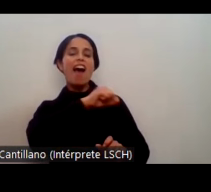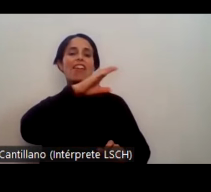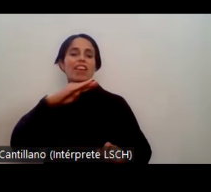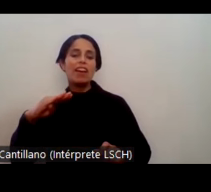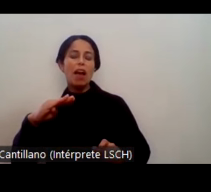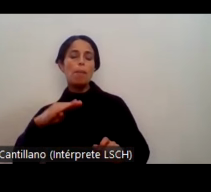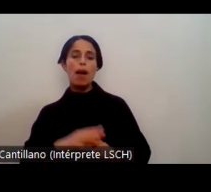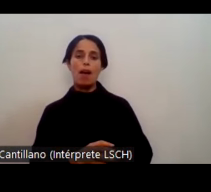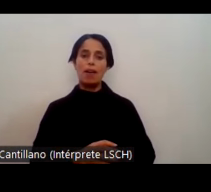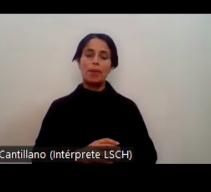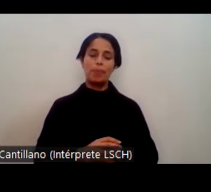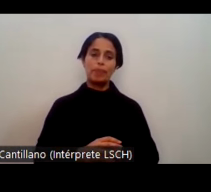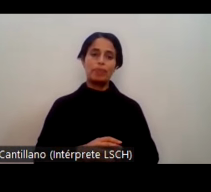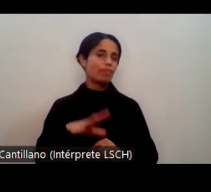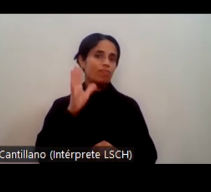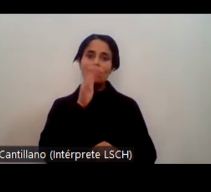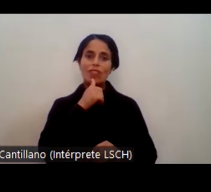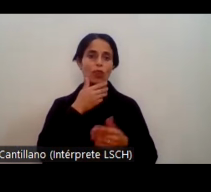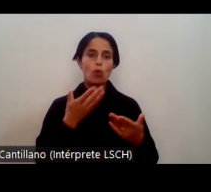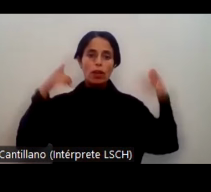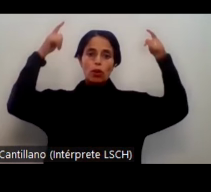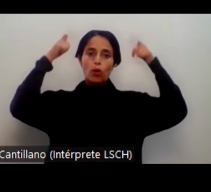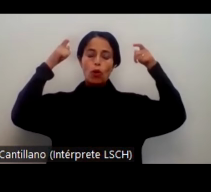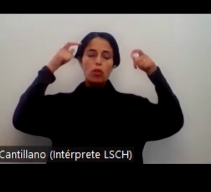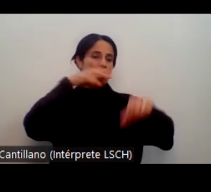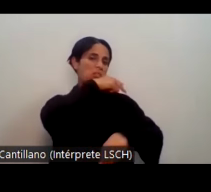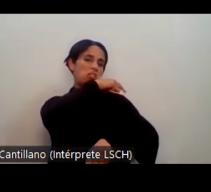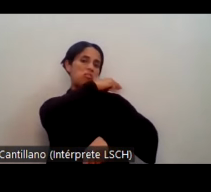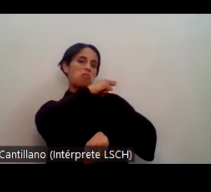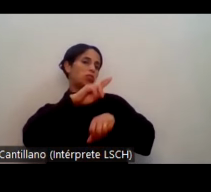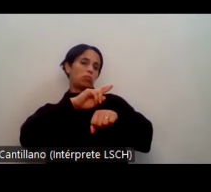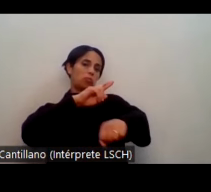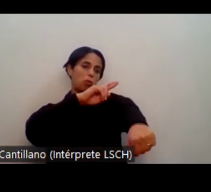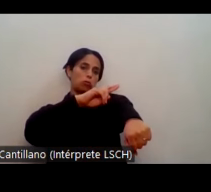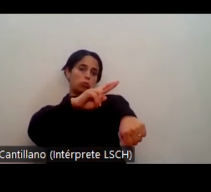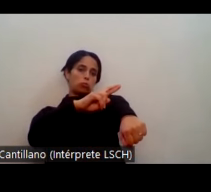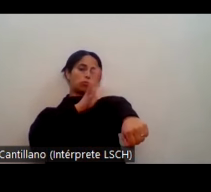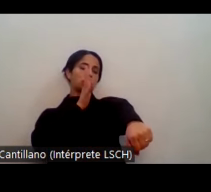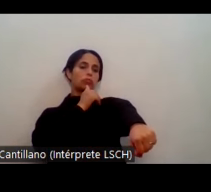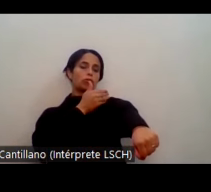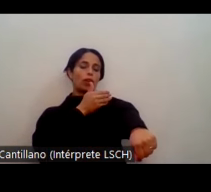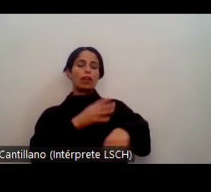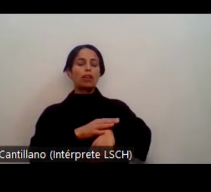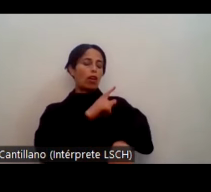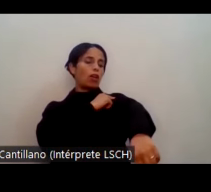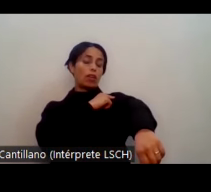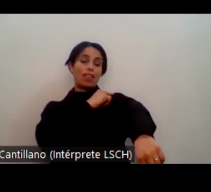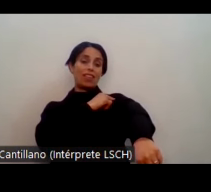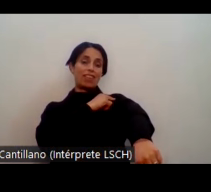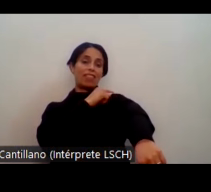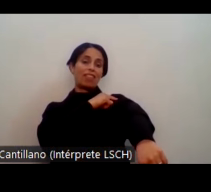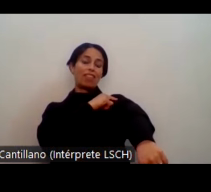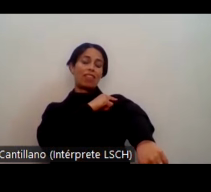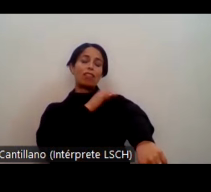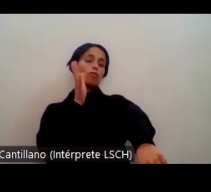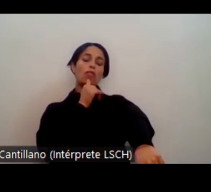gorro tan emblemático no existe ni al norte ni al sur del área atacameña. Tampoco existe